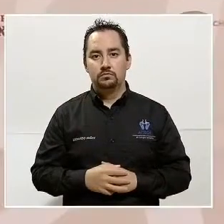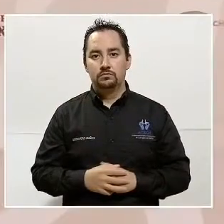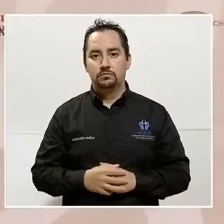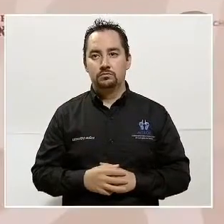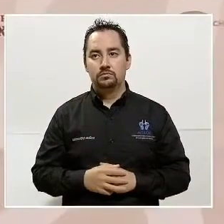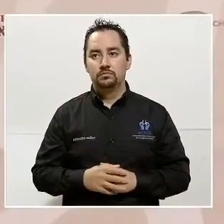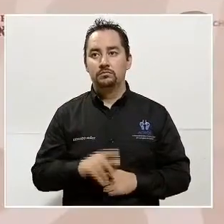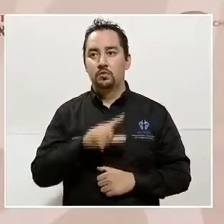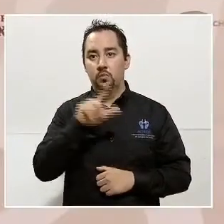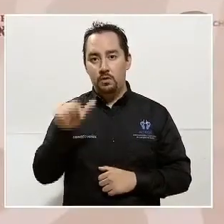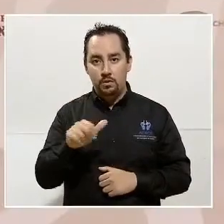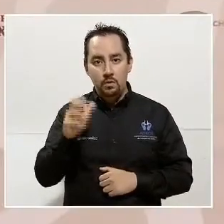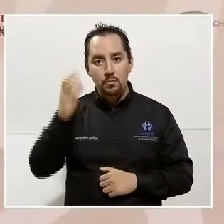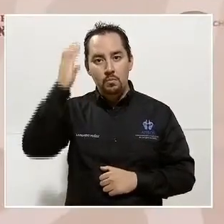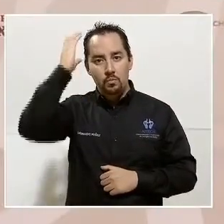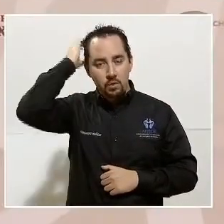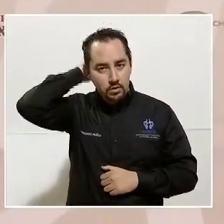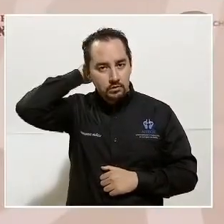luego Morelos,